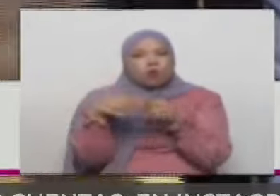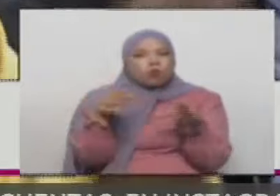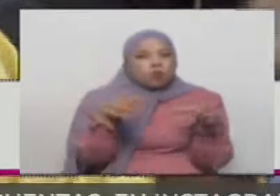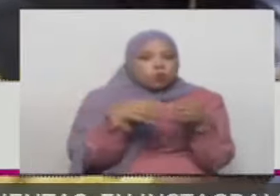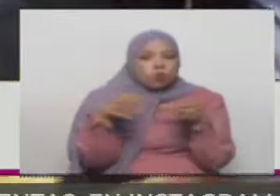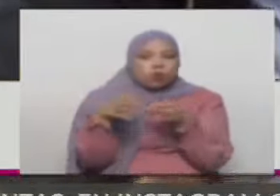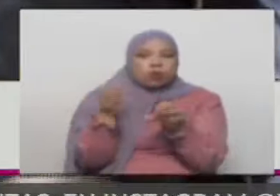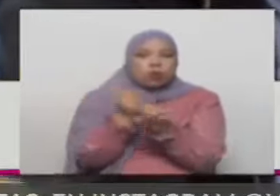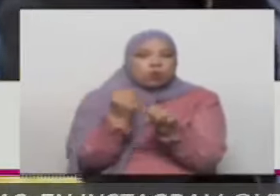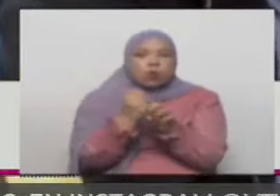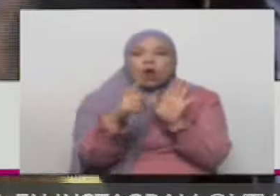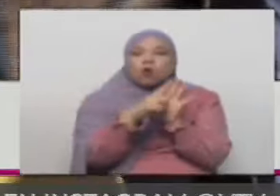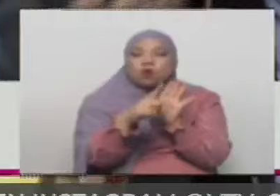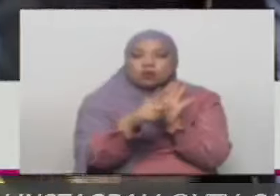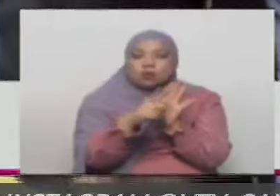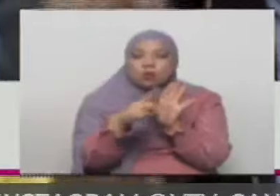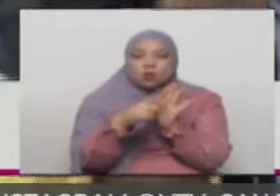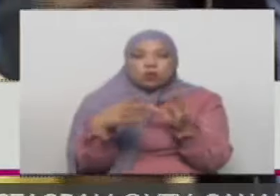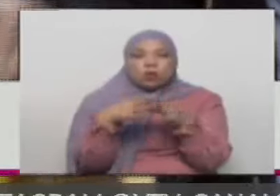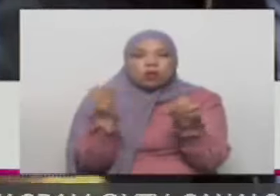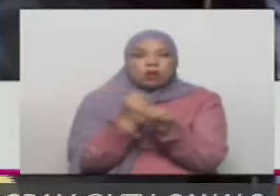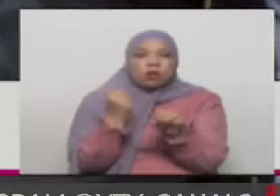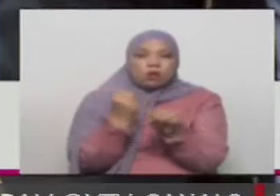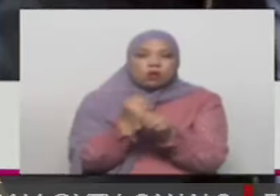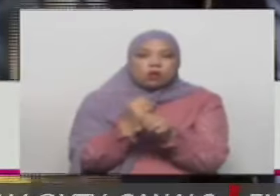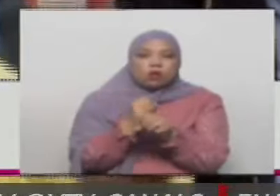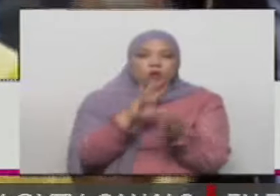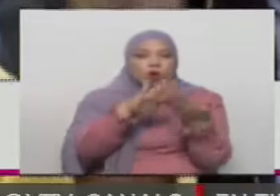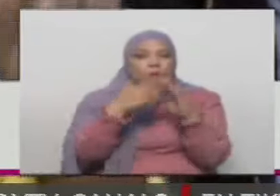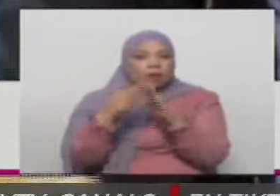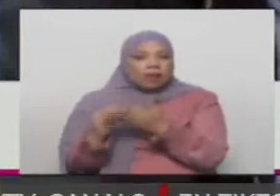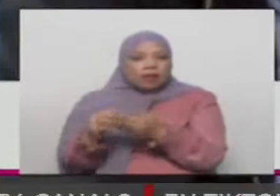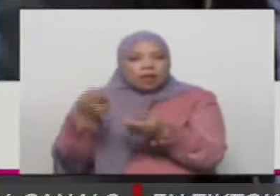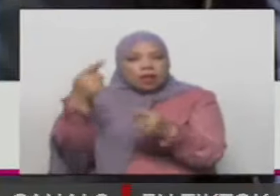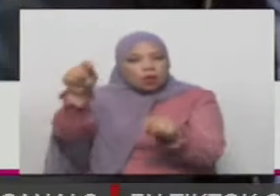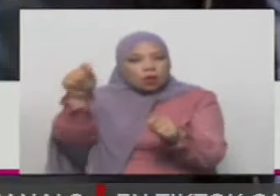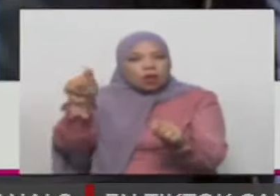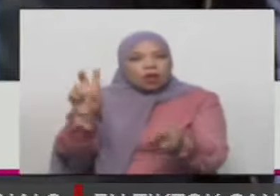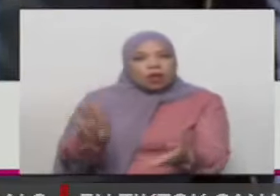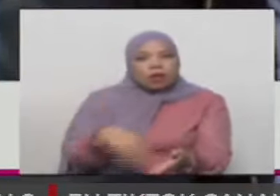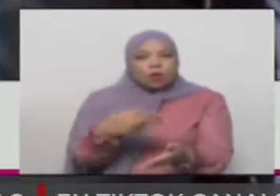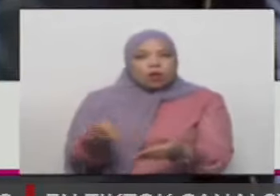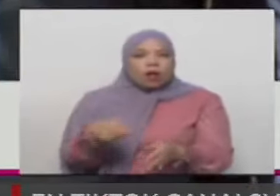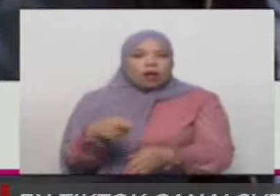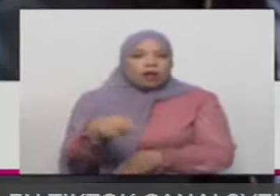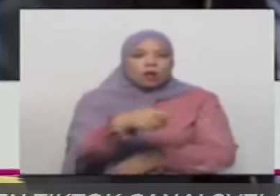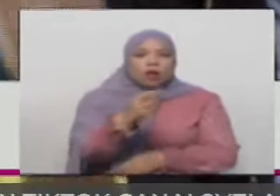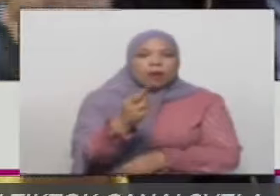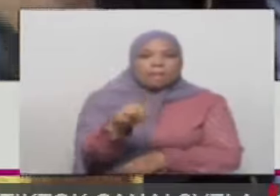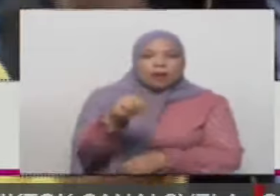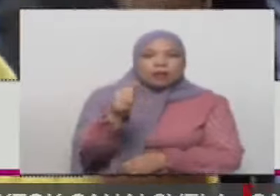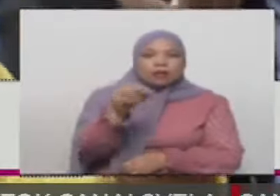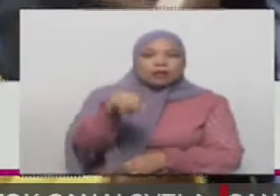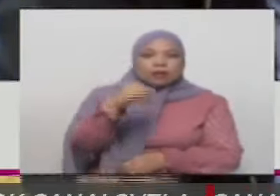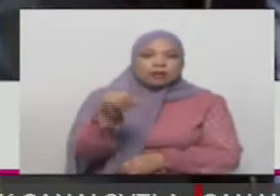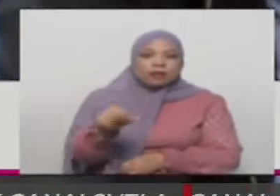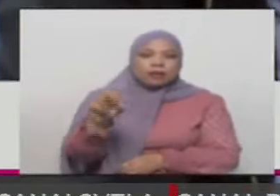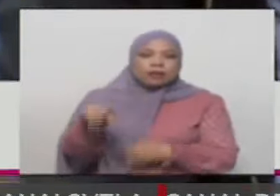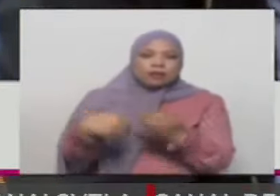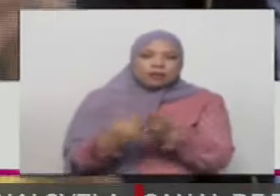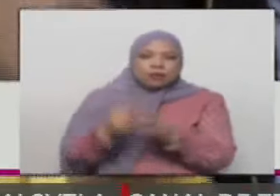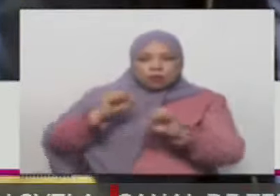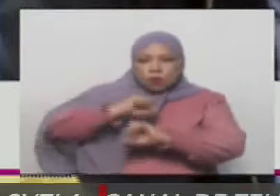todos los liceos, todas las agrupaciones comunitarias cantan el río Manzanares. Y me decía el embajador, ellos empiezan por